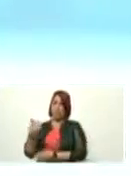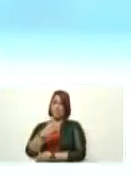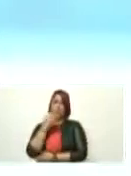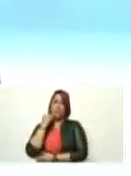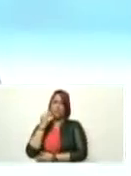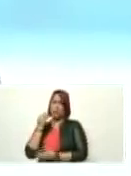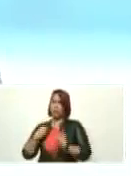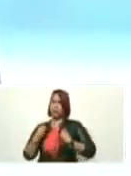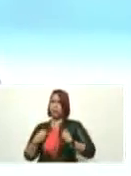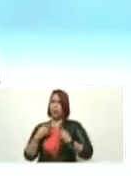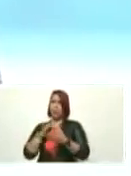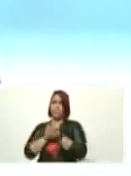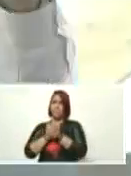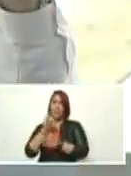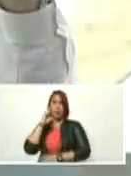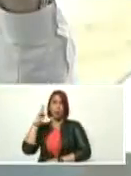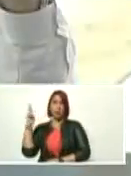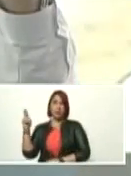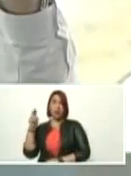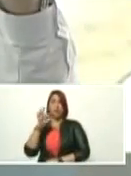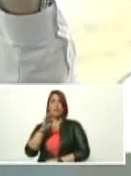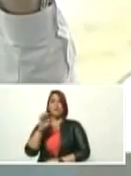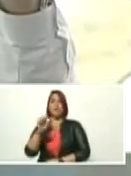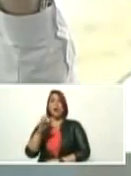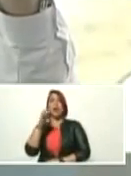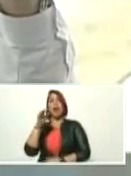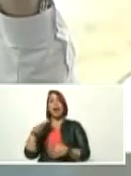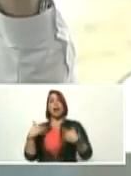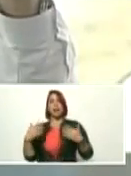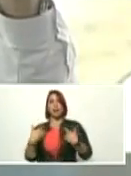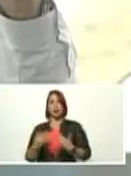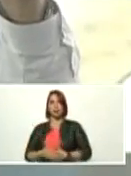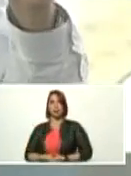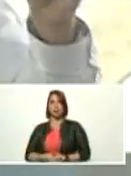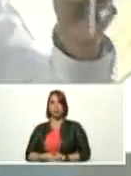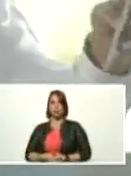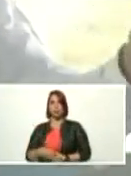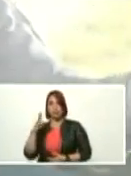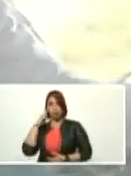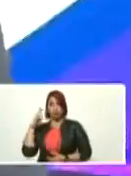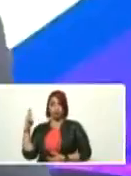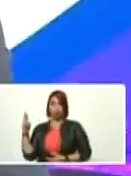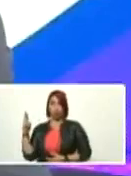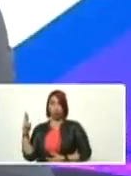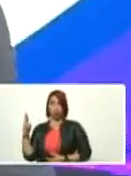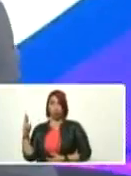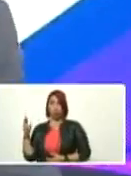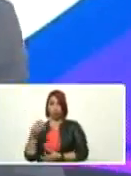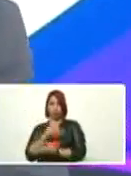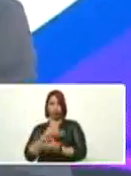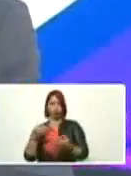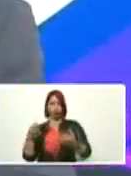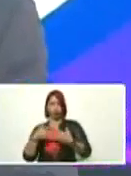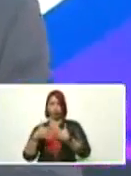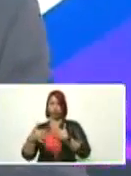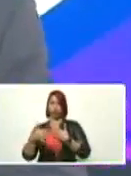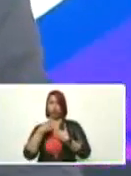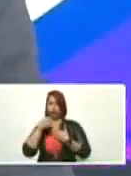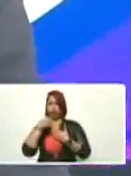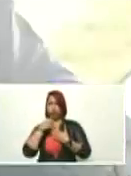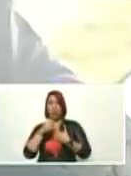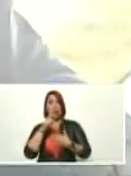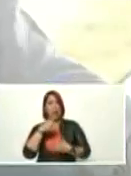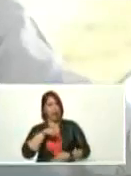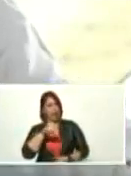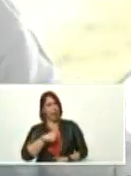vivida por los compañeros de Radio Fe y Alegría, que fue una radio excepcional durante la... A mí me hicieron una entrevista